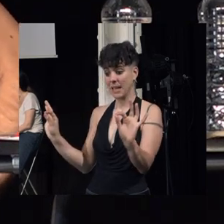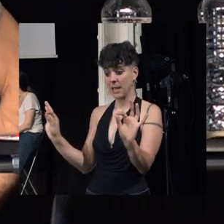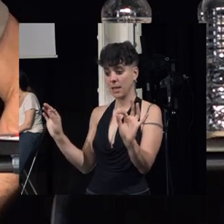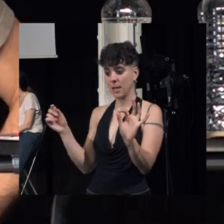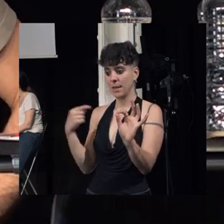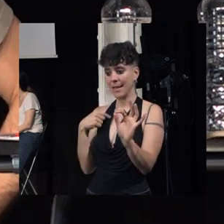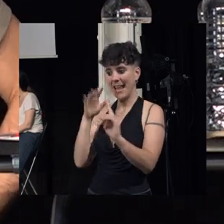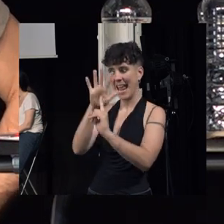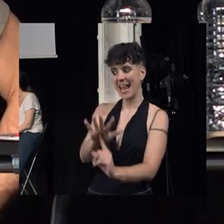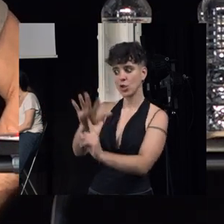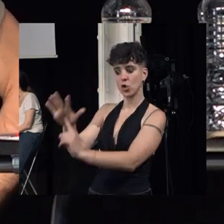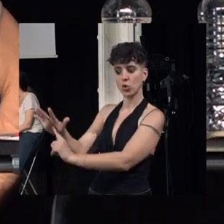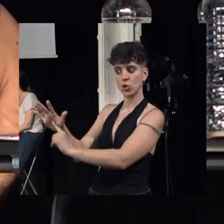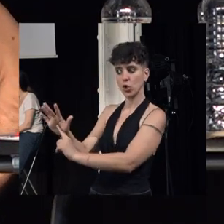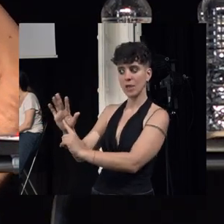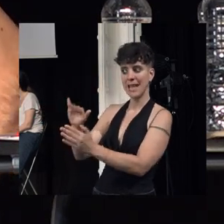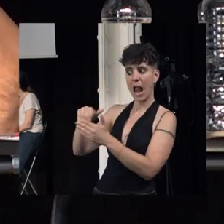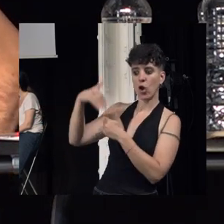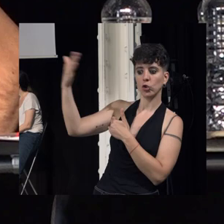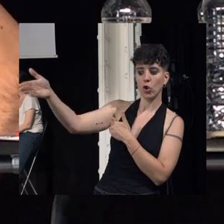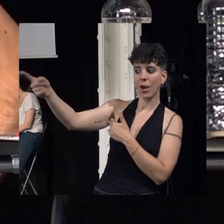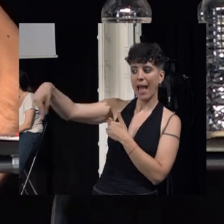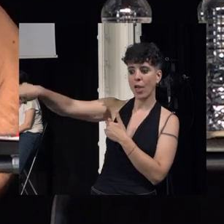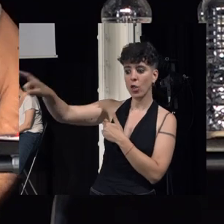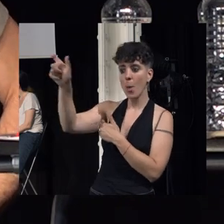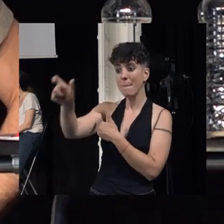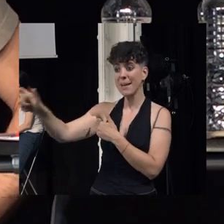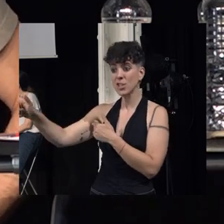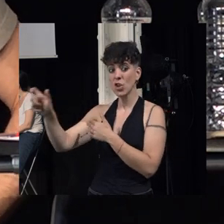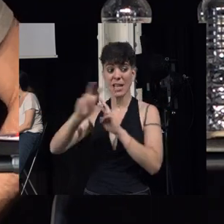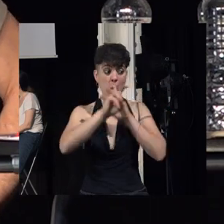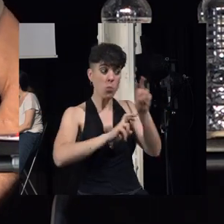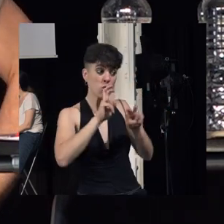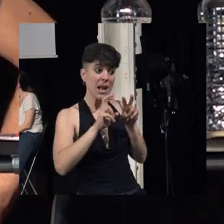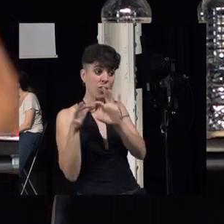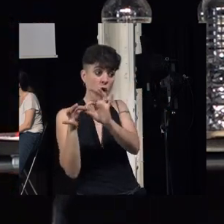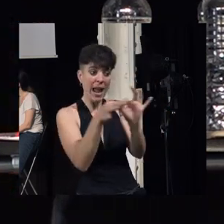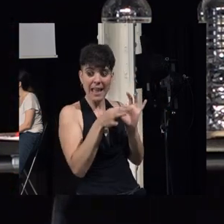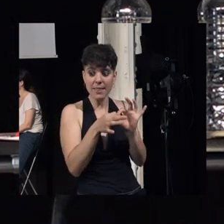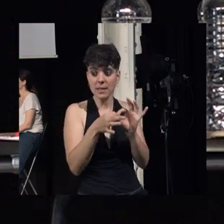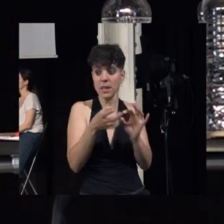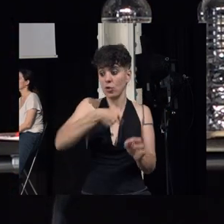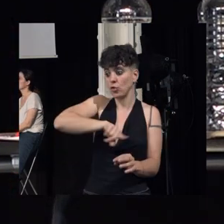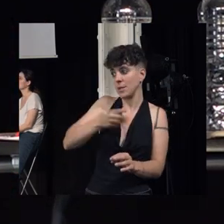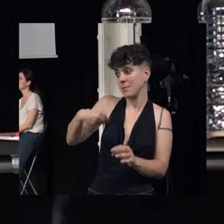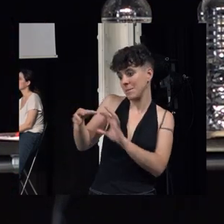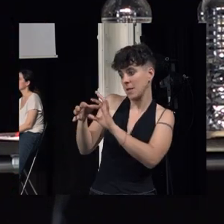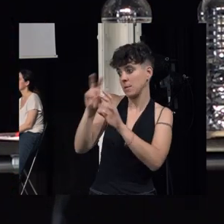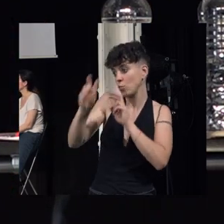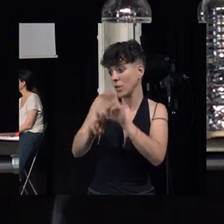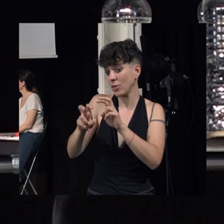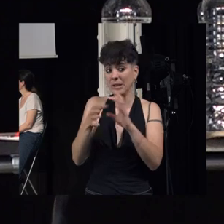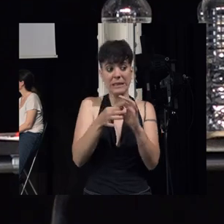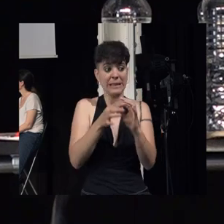lado de las exclusiones también hay muchas veces personas buscando las alianzas que estamos buscando y que también no nos